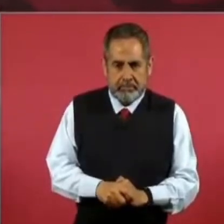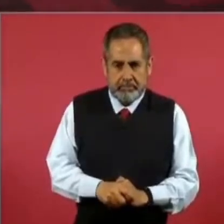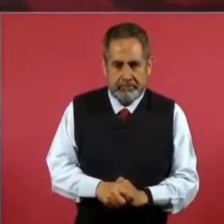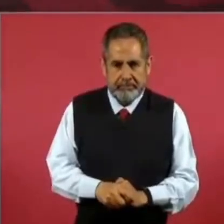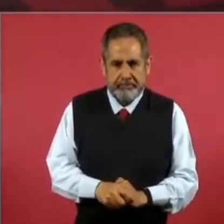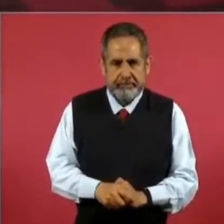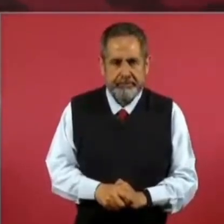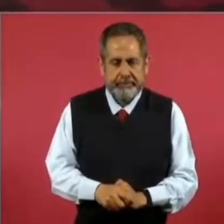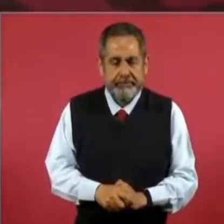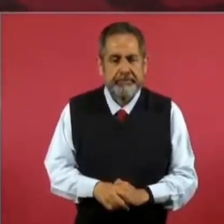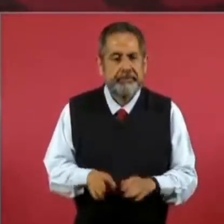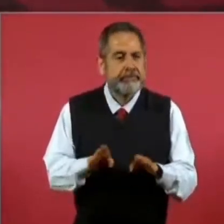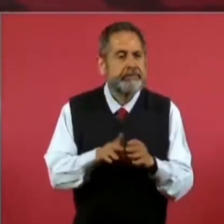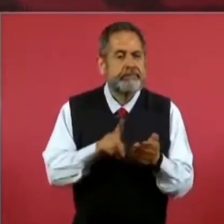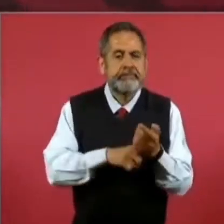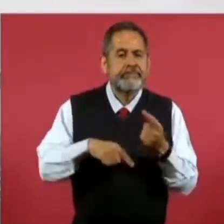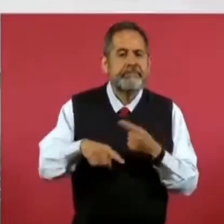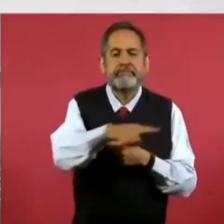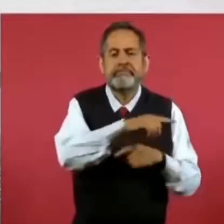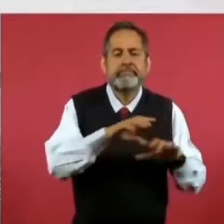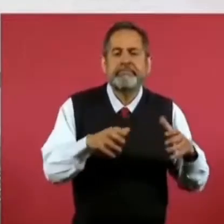a su servicio